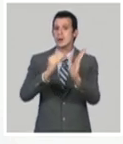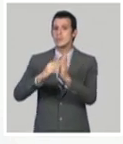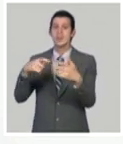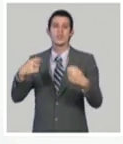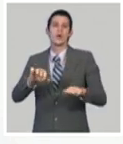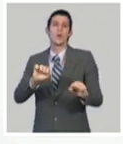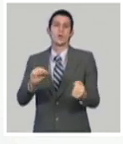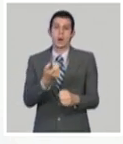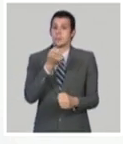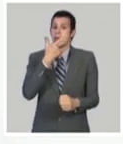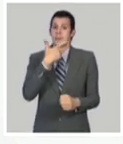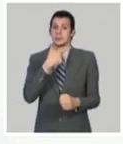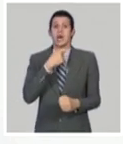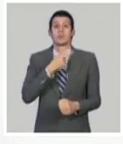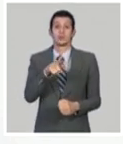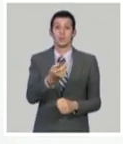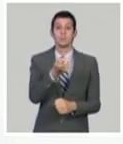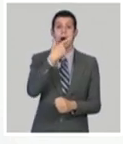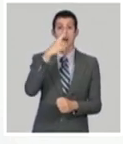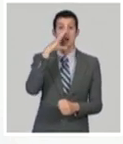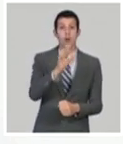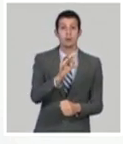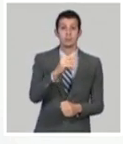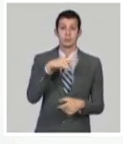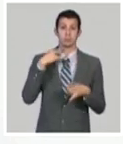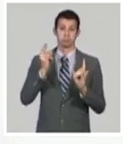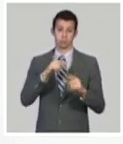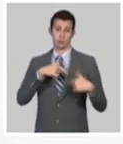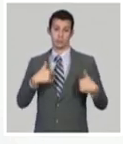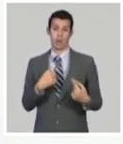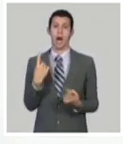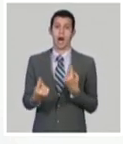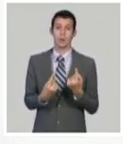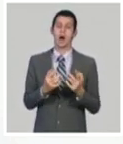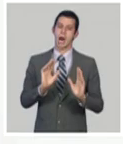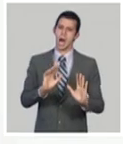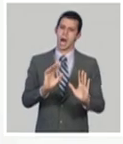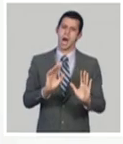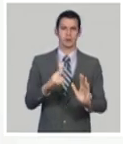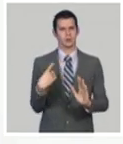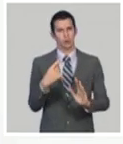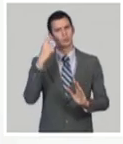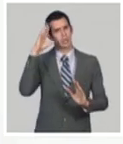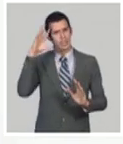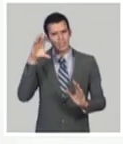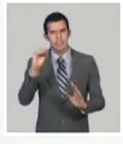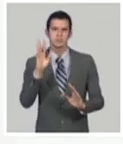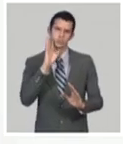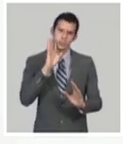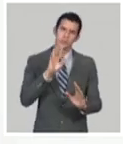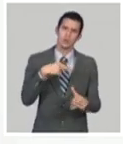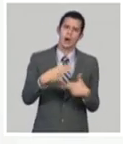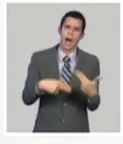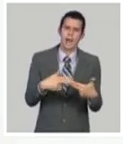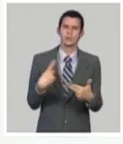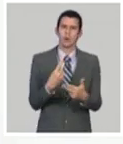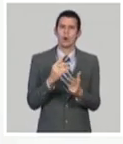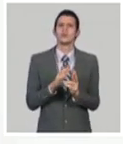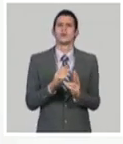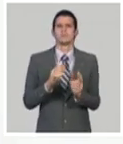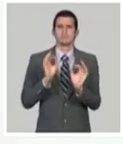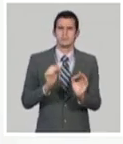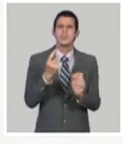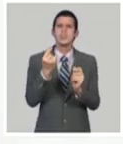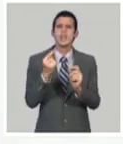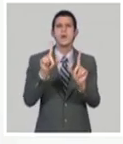es incorrecto es el que tiene realmente ahora lo que le cuesta al país lo que la población una vez que nosotros entonces le